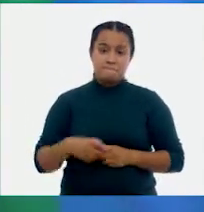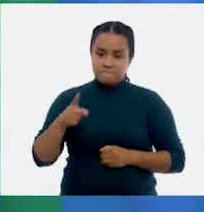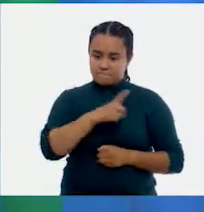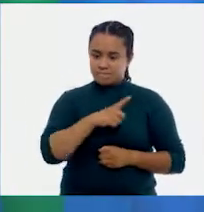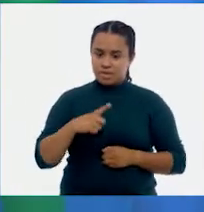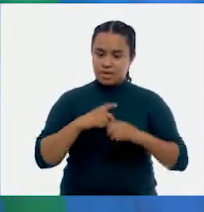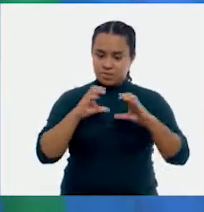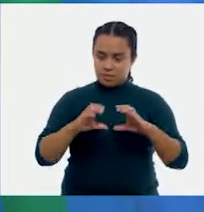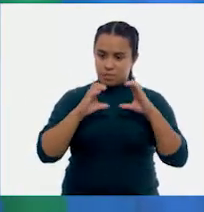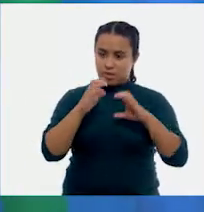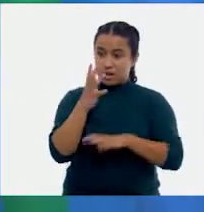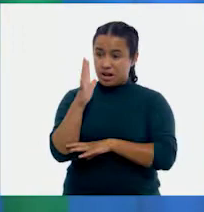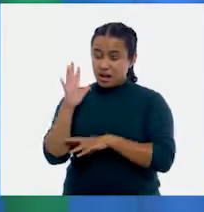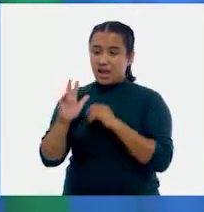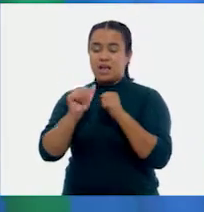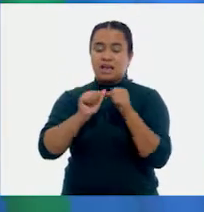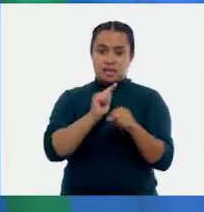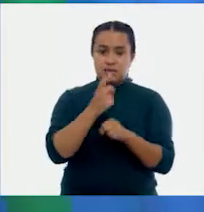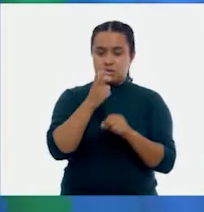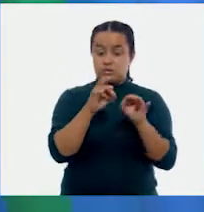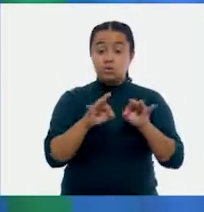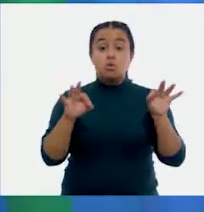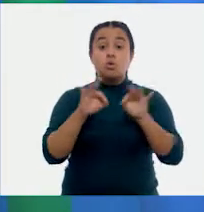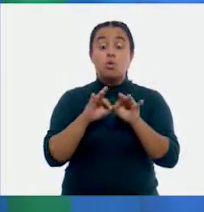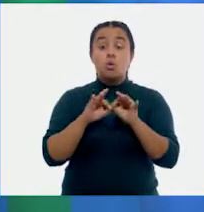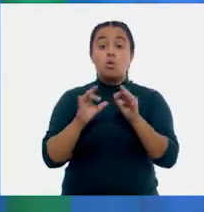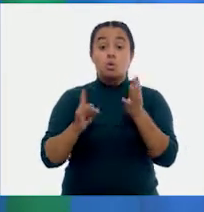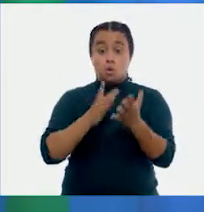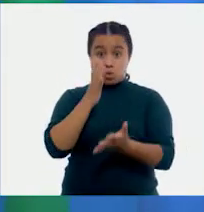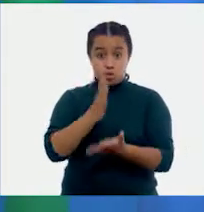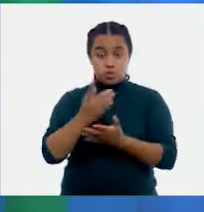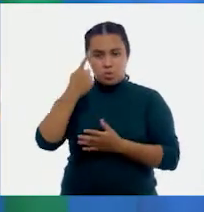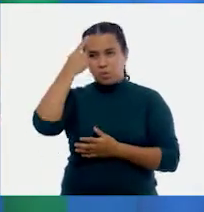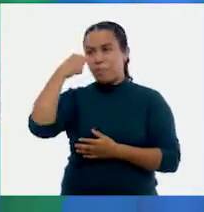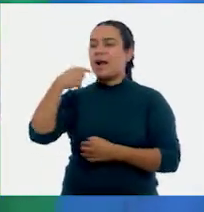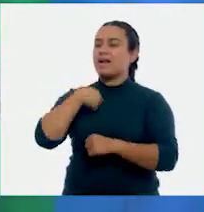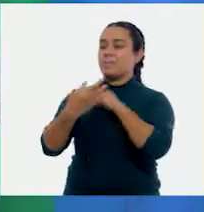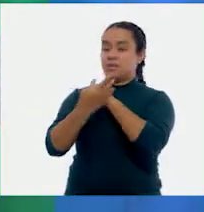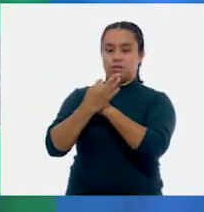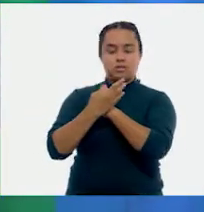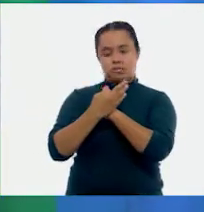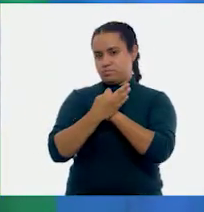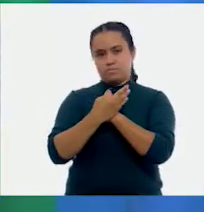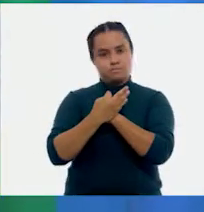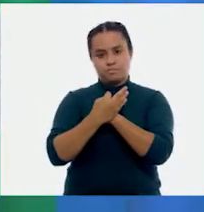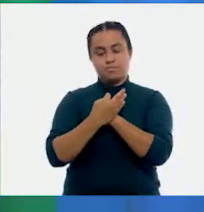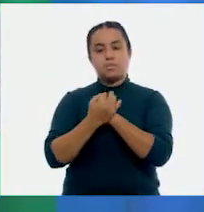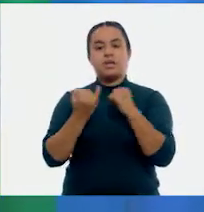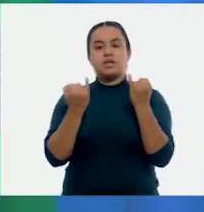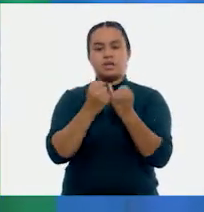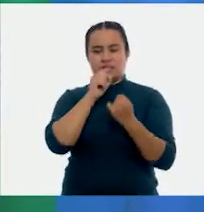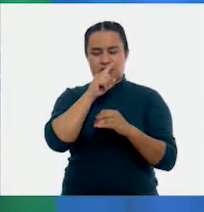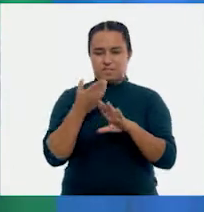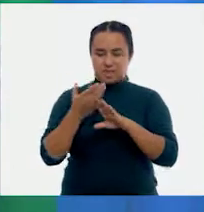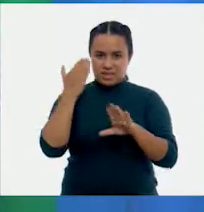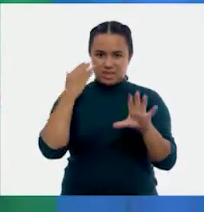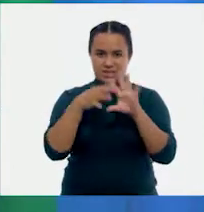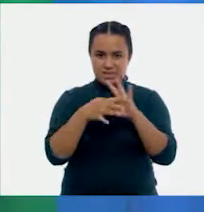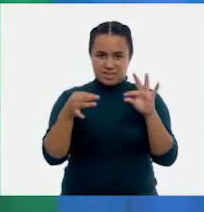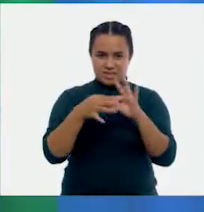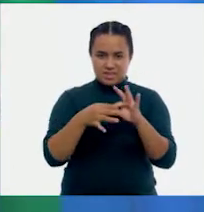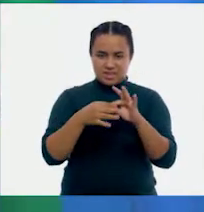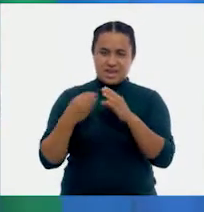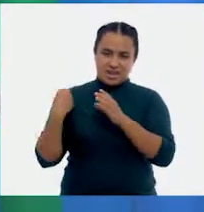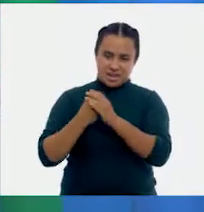los ecosistemas es fundamental, no solamente por los servicios que nos brindan, sino porque, como lo hemos platicado a lo largo de